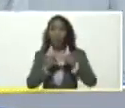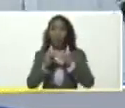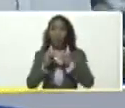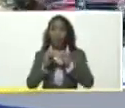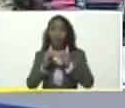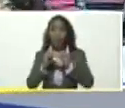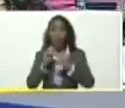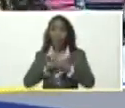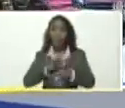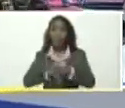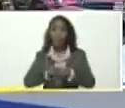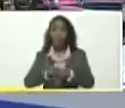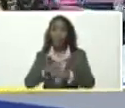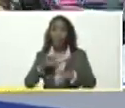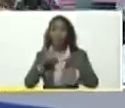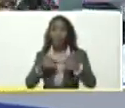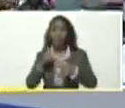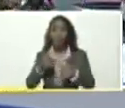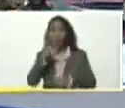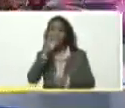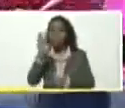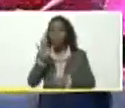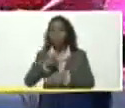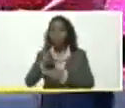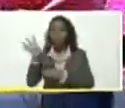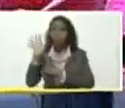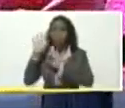parece que pasaron al acto directamente, déjalo por allá.